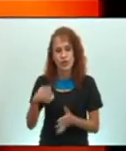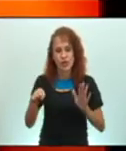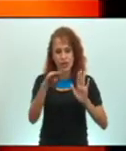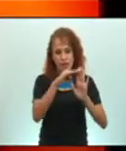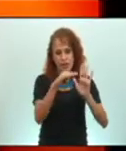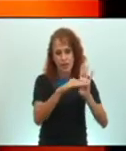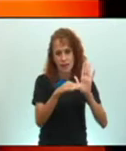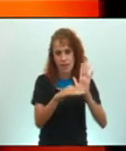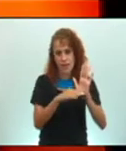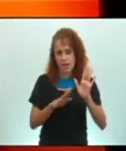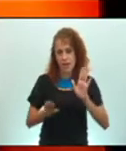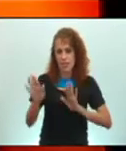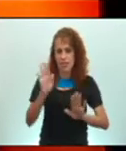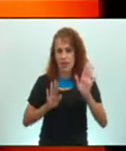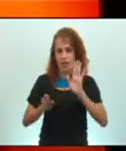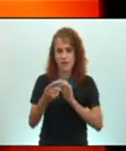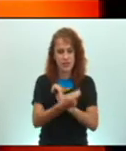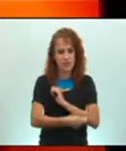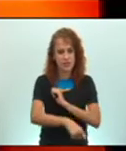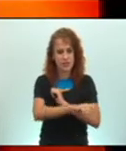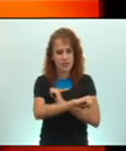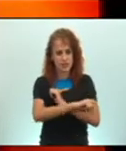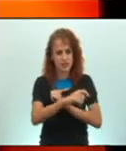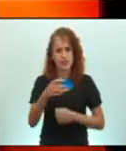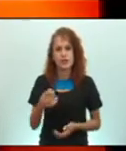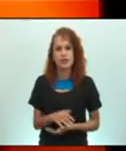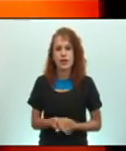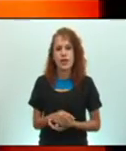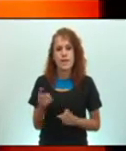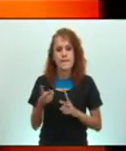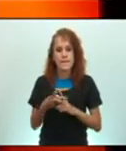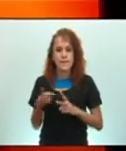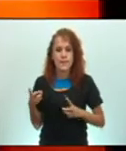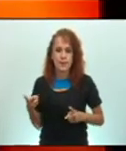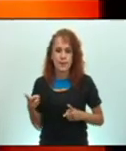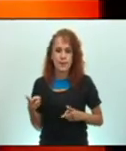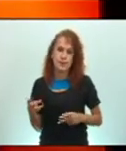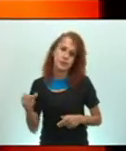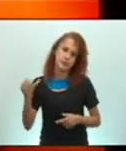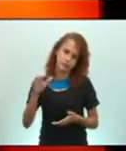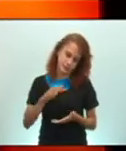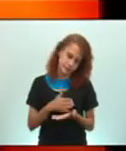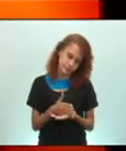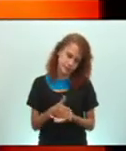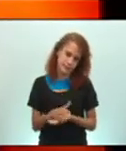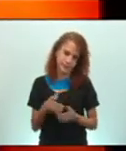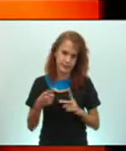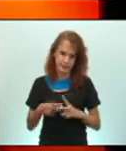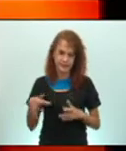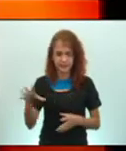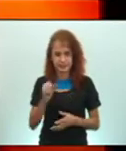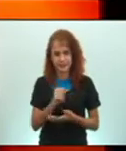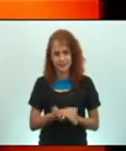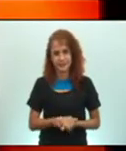las medidas que toma la defensa civil para contrarrestar los efectos de este fenómeno meteorológico.